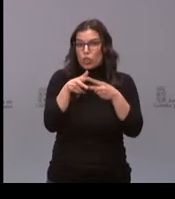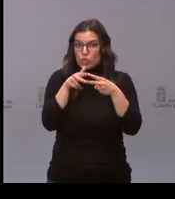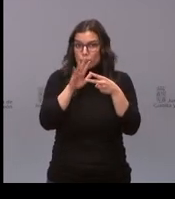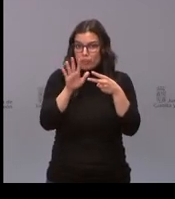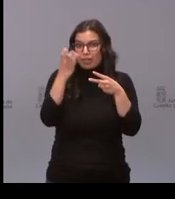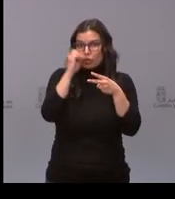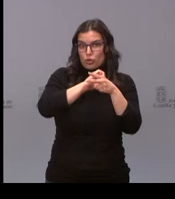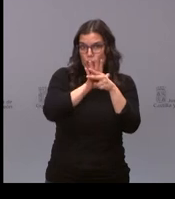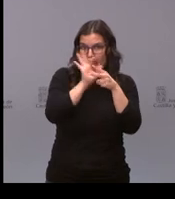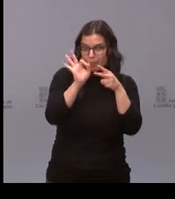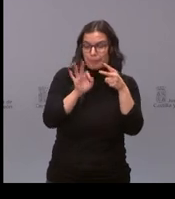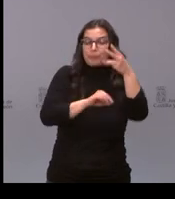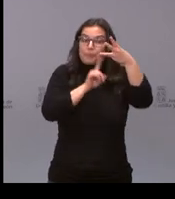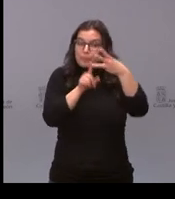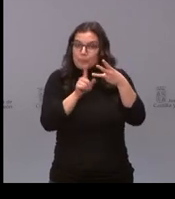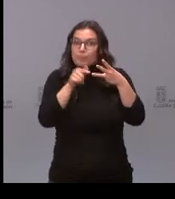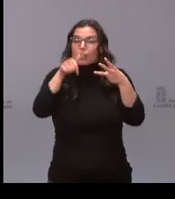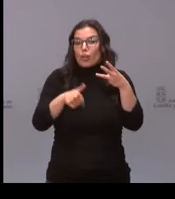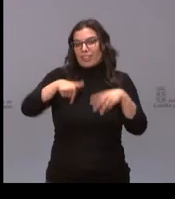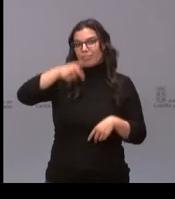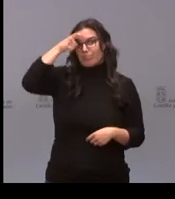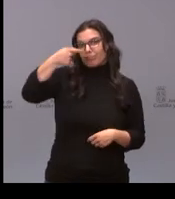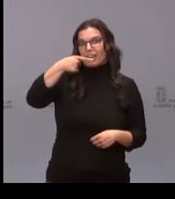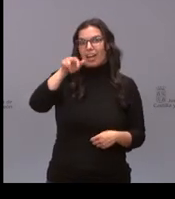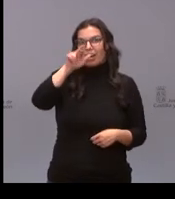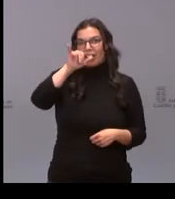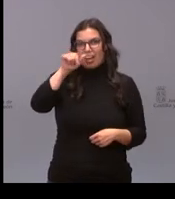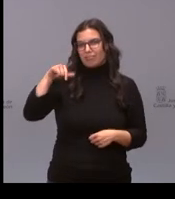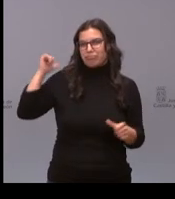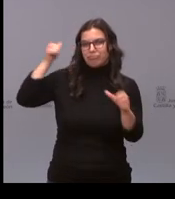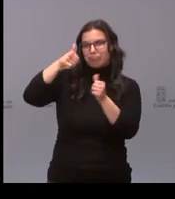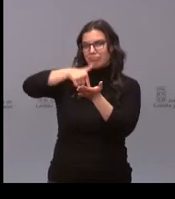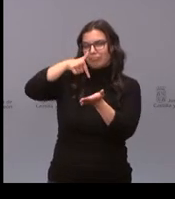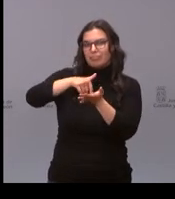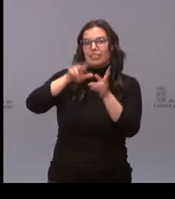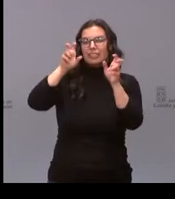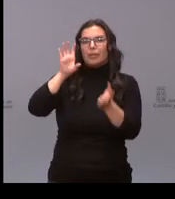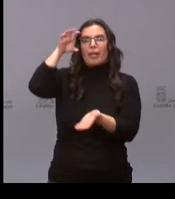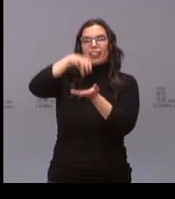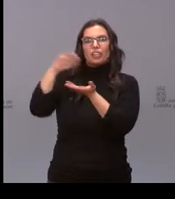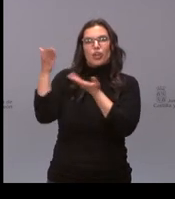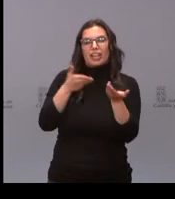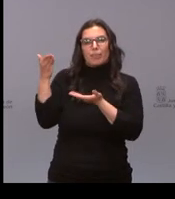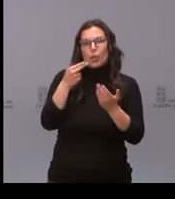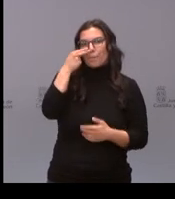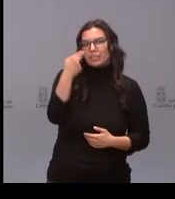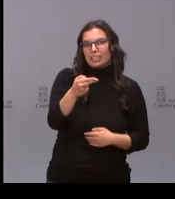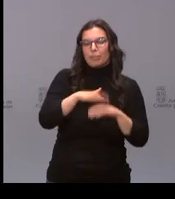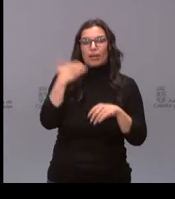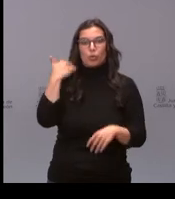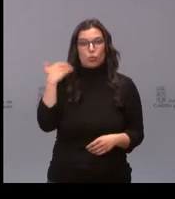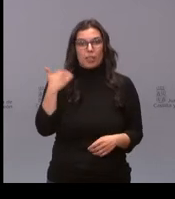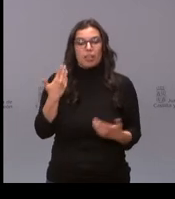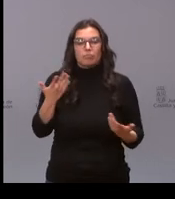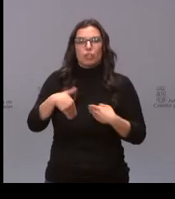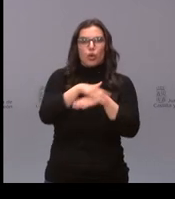Y luego, hoy que estamos en Garray, es una vieja reclamación de este pueblo el centro de recepción de visitantes para Numancia. El